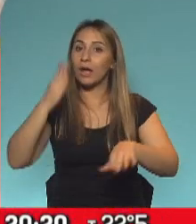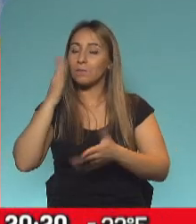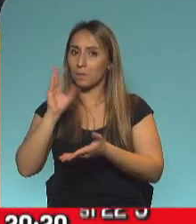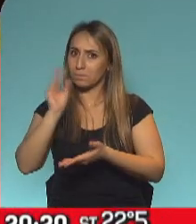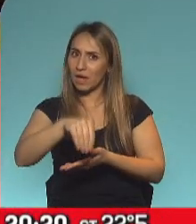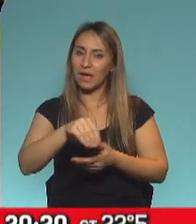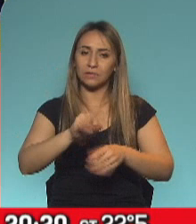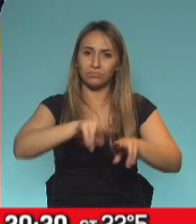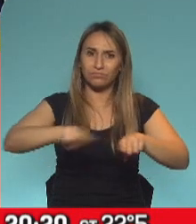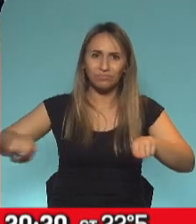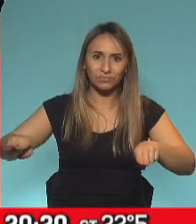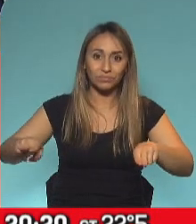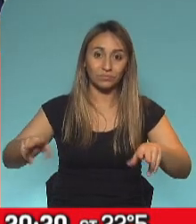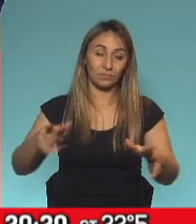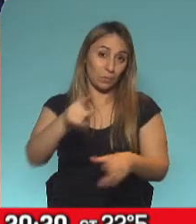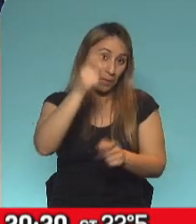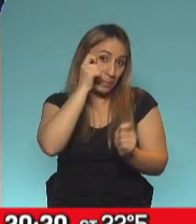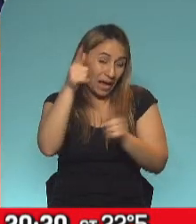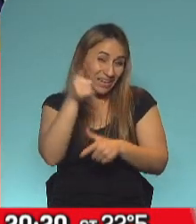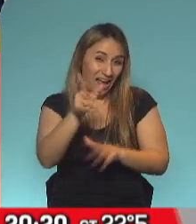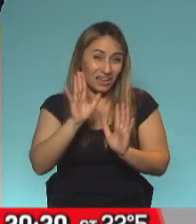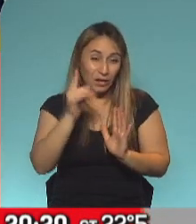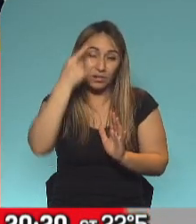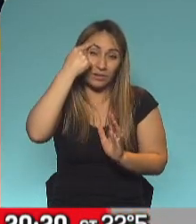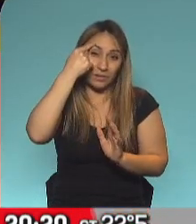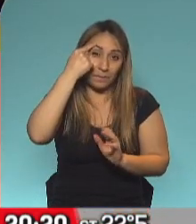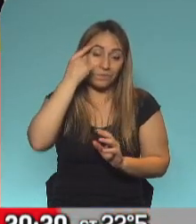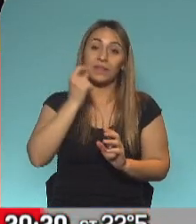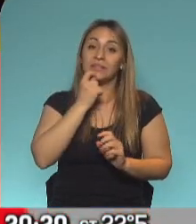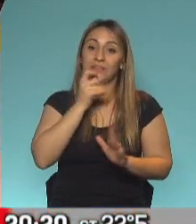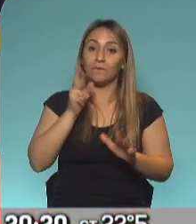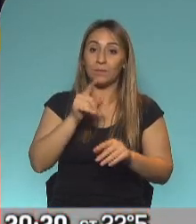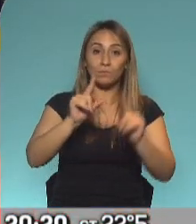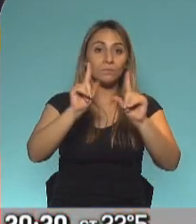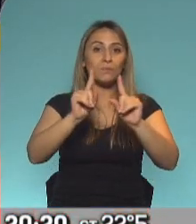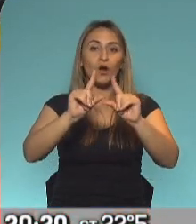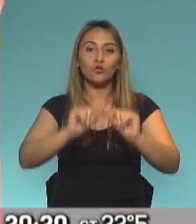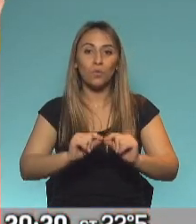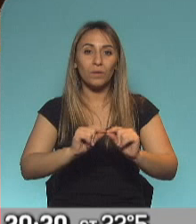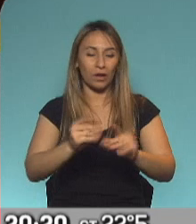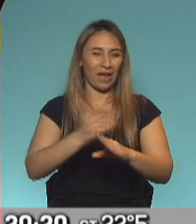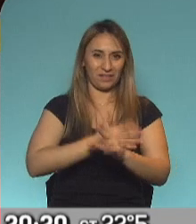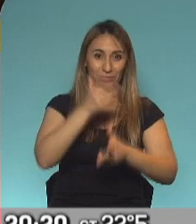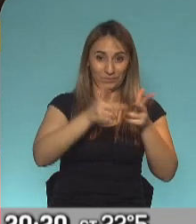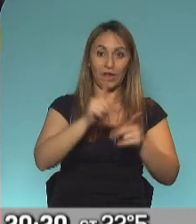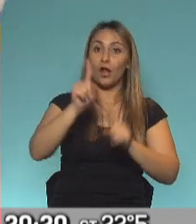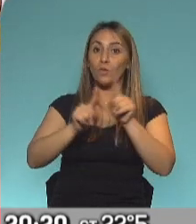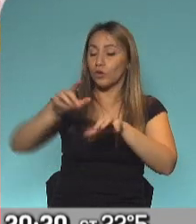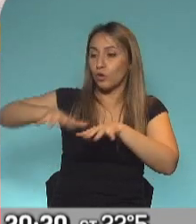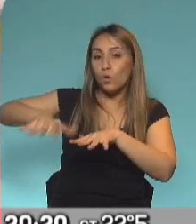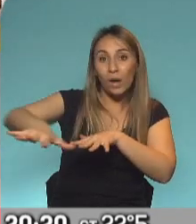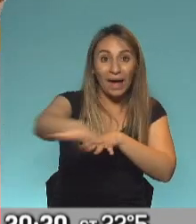intensiva. Imagínate si hoy todavía tenemos, en las cifras que planteaban anteriormente, algunas zonas, algunos